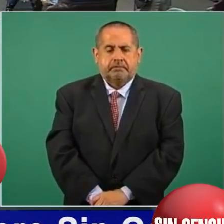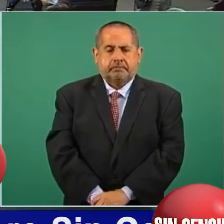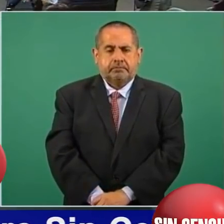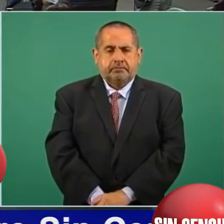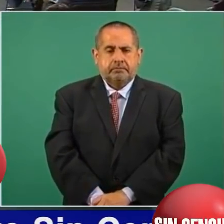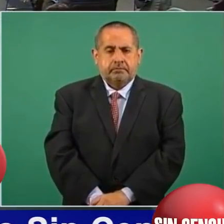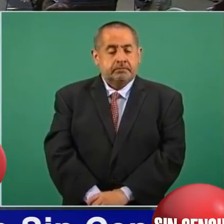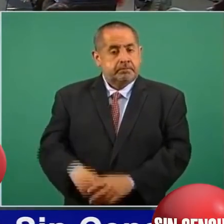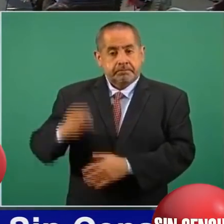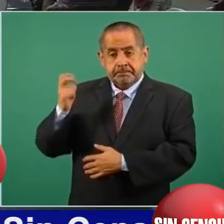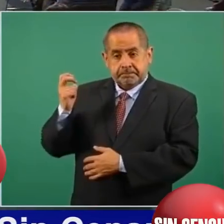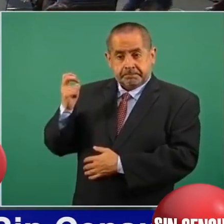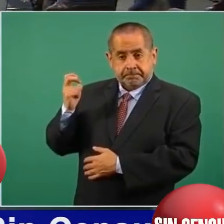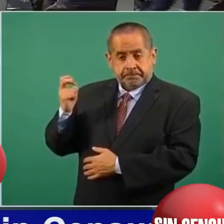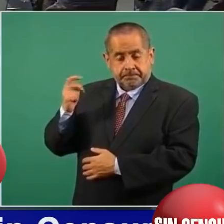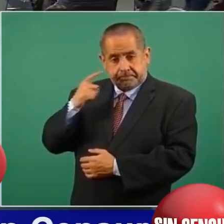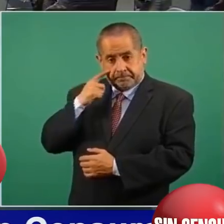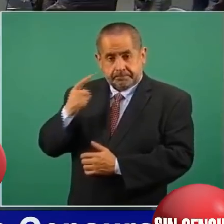Porque esta es